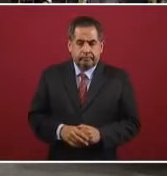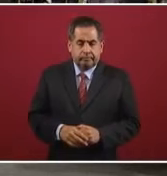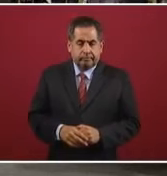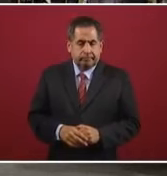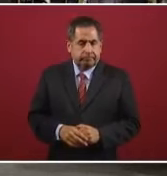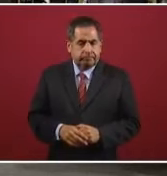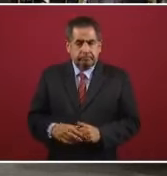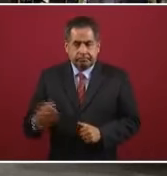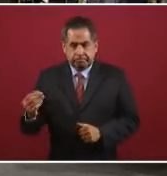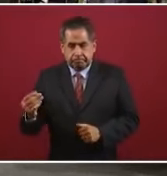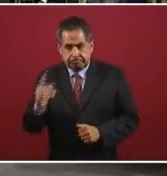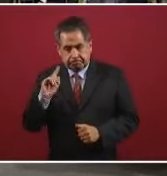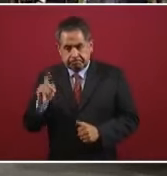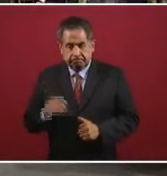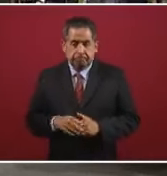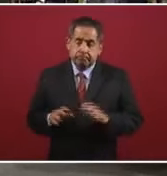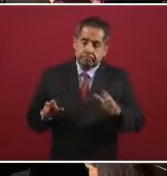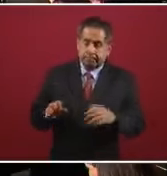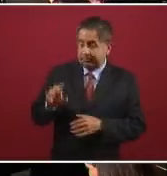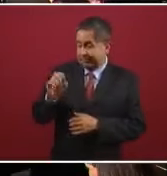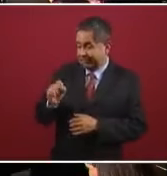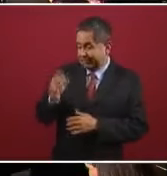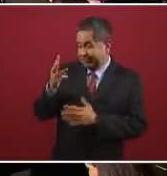Bueno, la diferencia entre